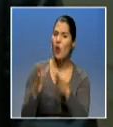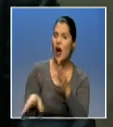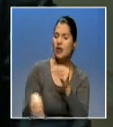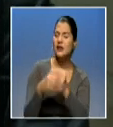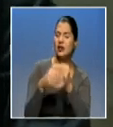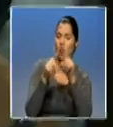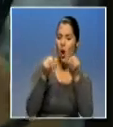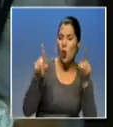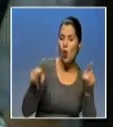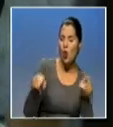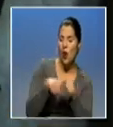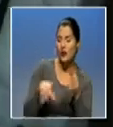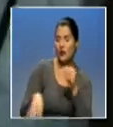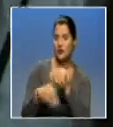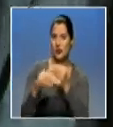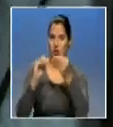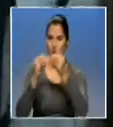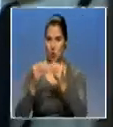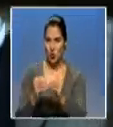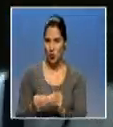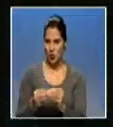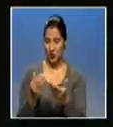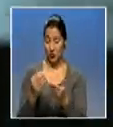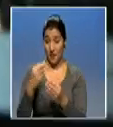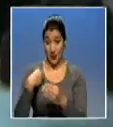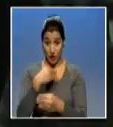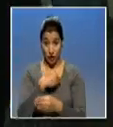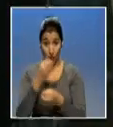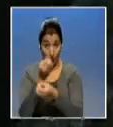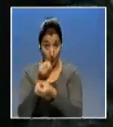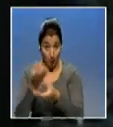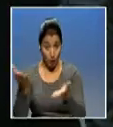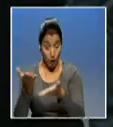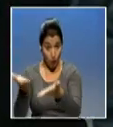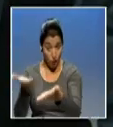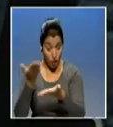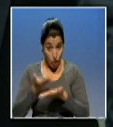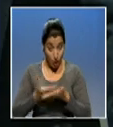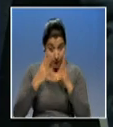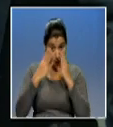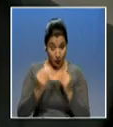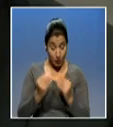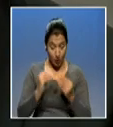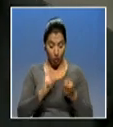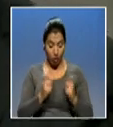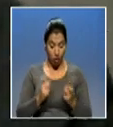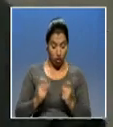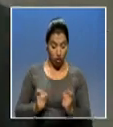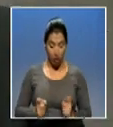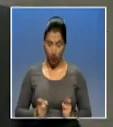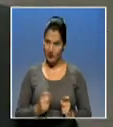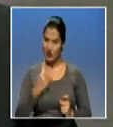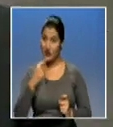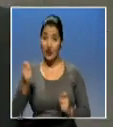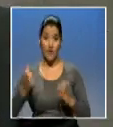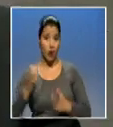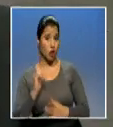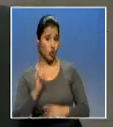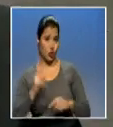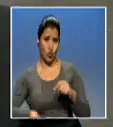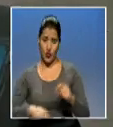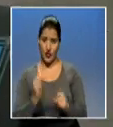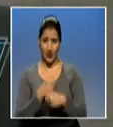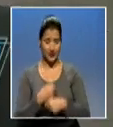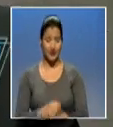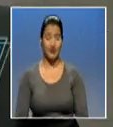cifras a la información planteada por el Ministerio Público, pues según los abogados eso no lo puede hacer. En este caso la situación es gravísima.